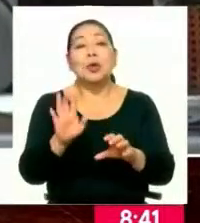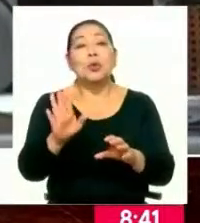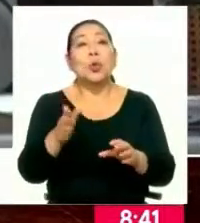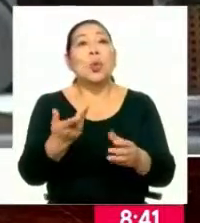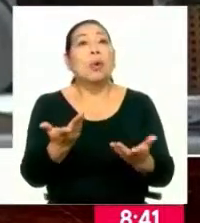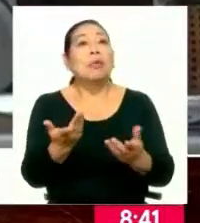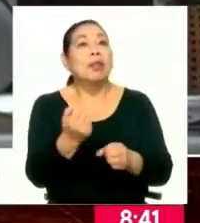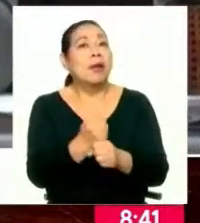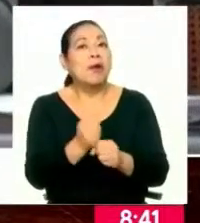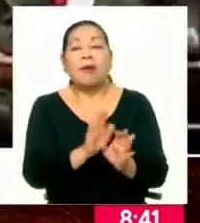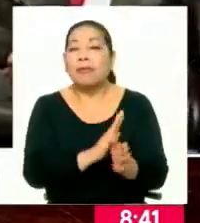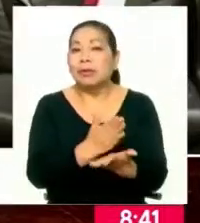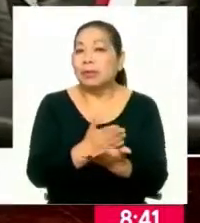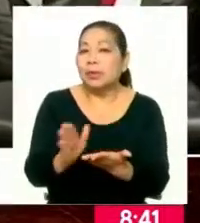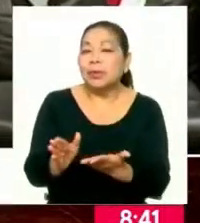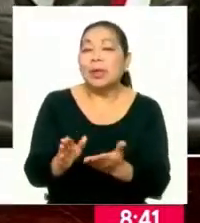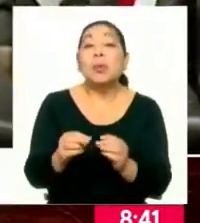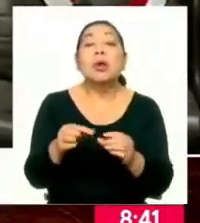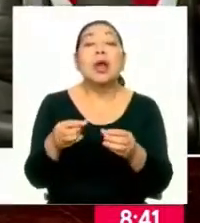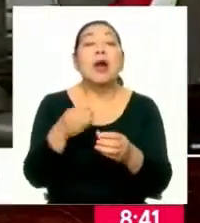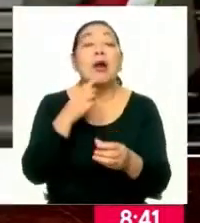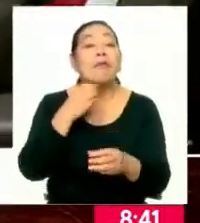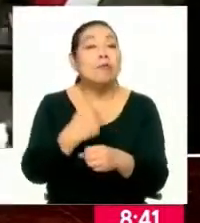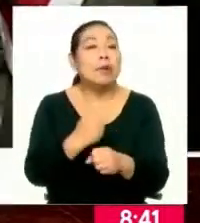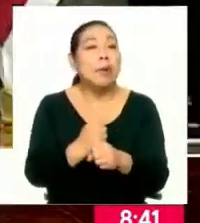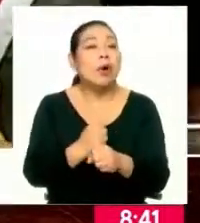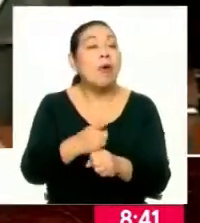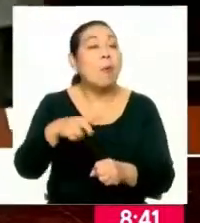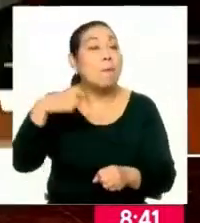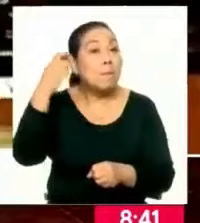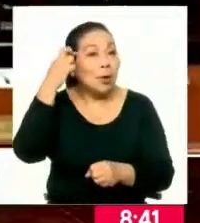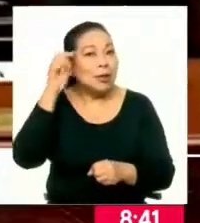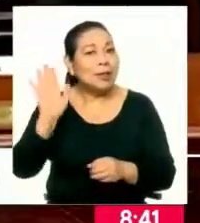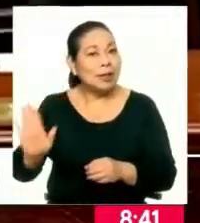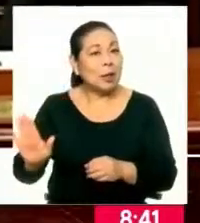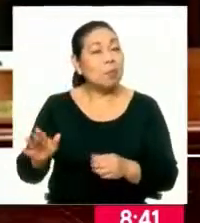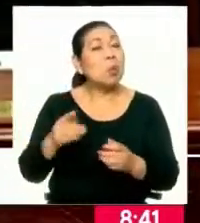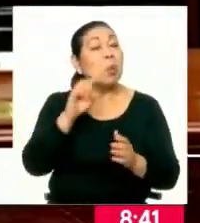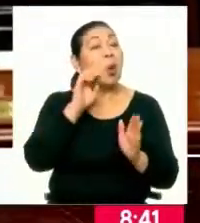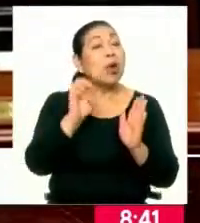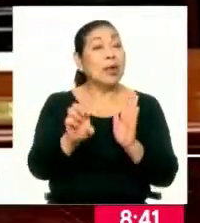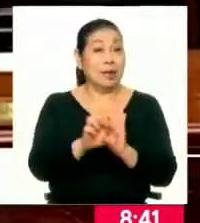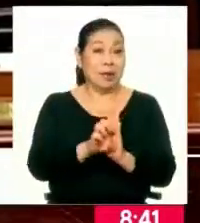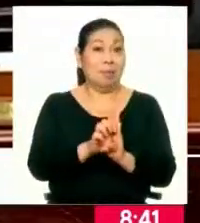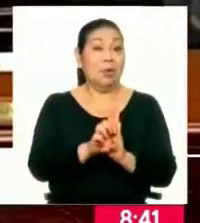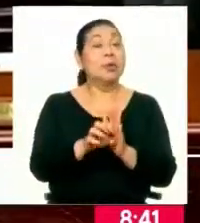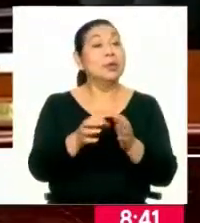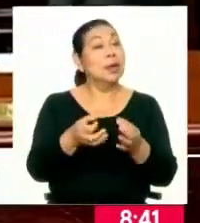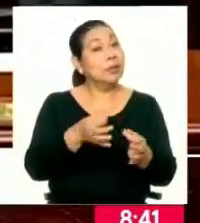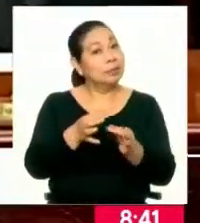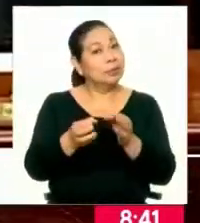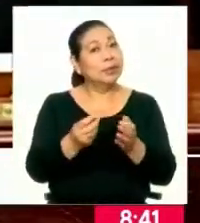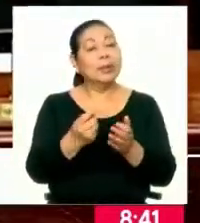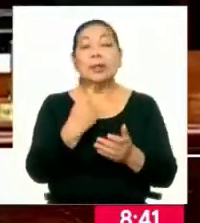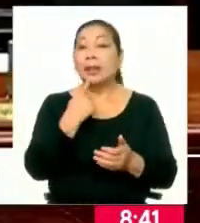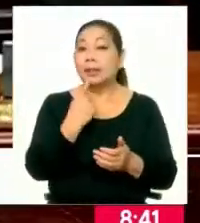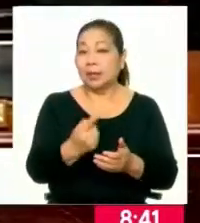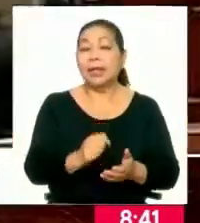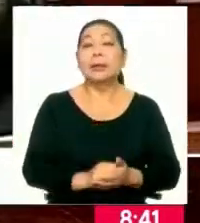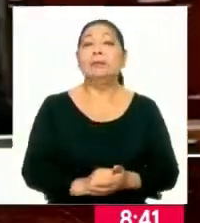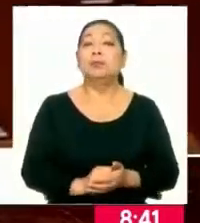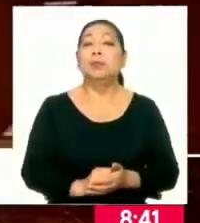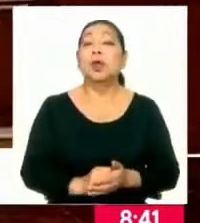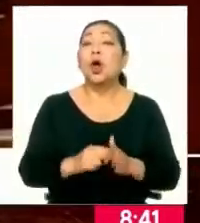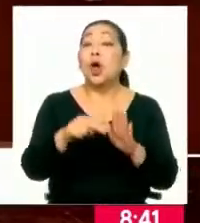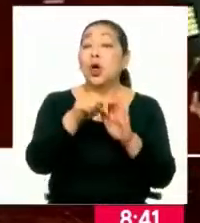cargos públicos, porque es la sanción política. De acuerdo. Entonces, tal es así que, por ejemplo, más o menos, Julio, y es importante también que lo sepa la población,